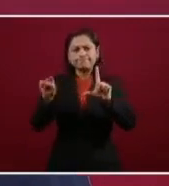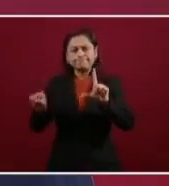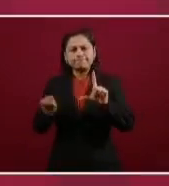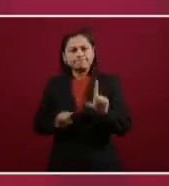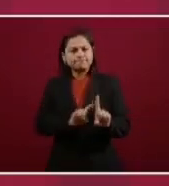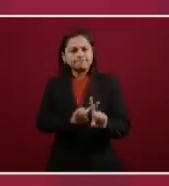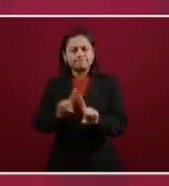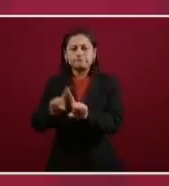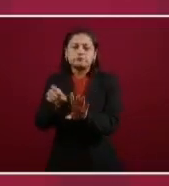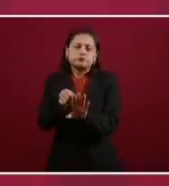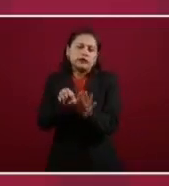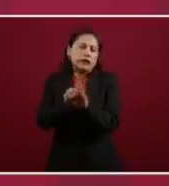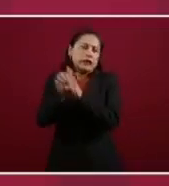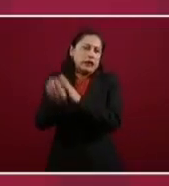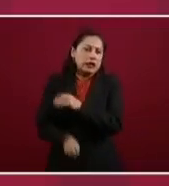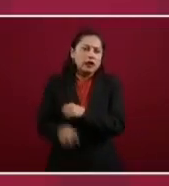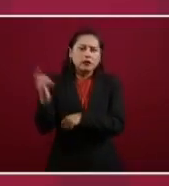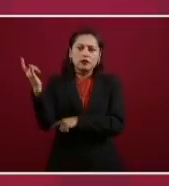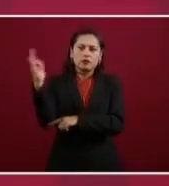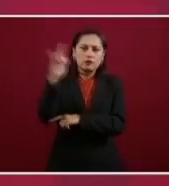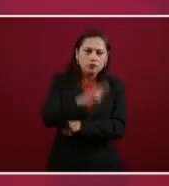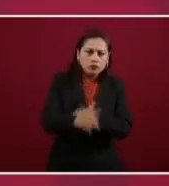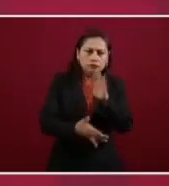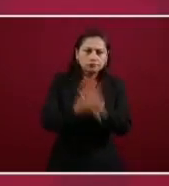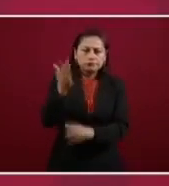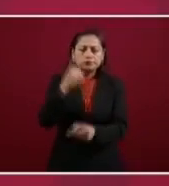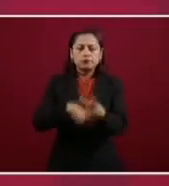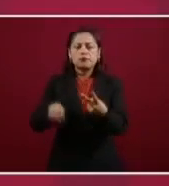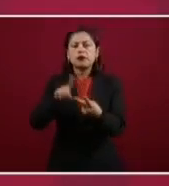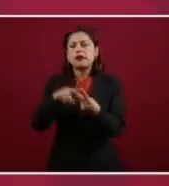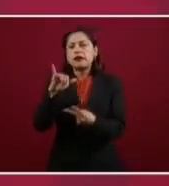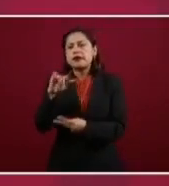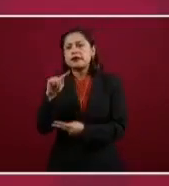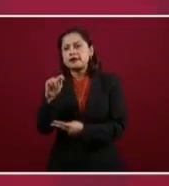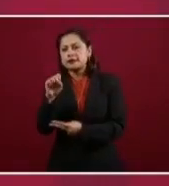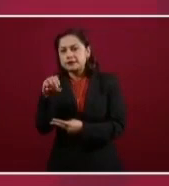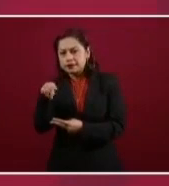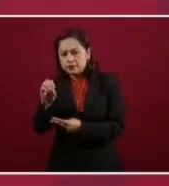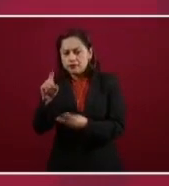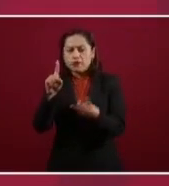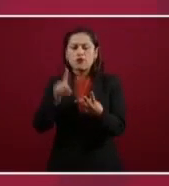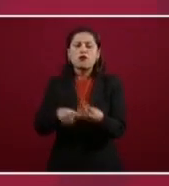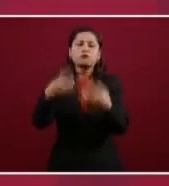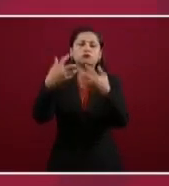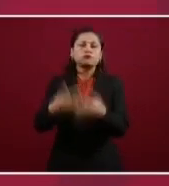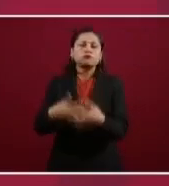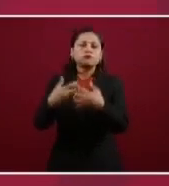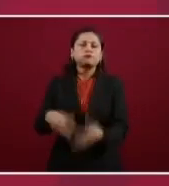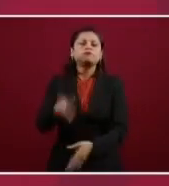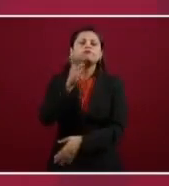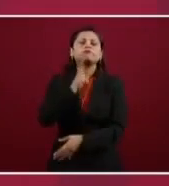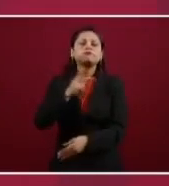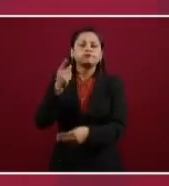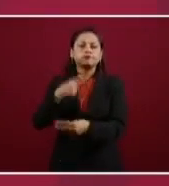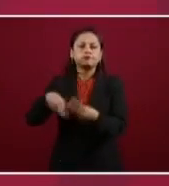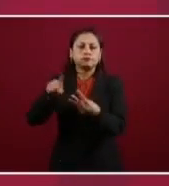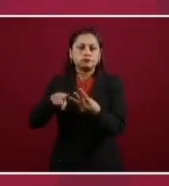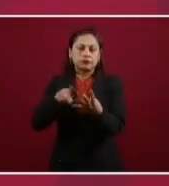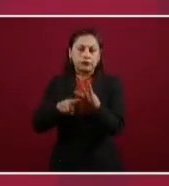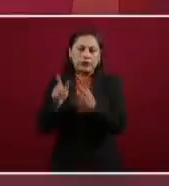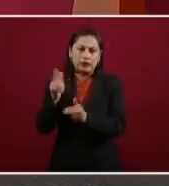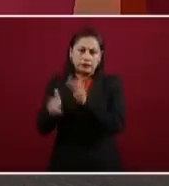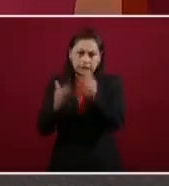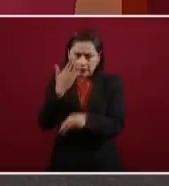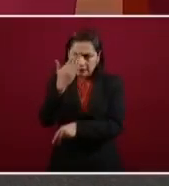el aeropuerto el ismo la refinería el tren maya